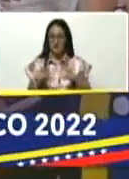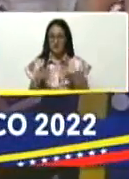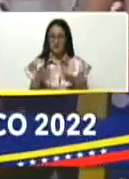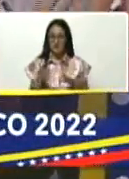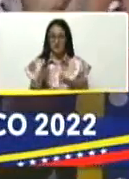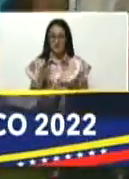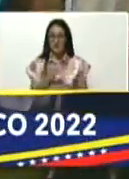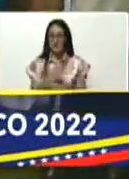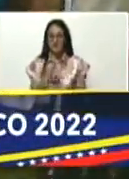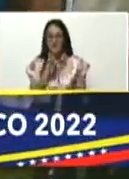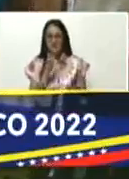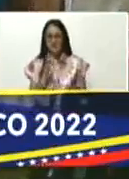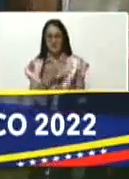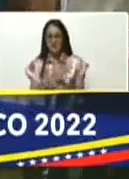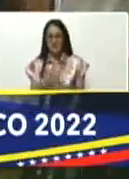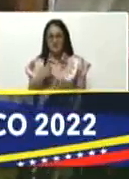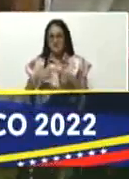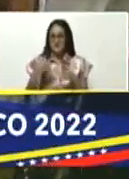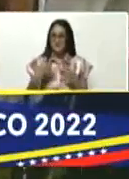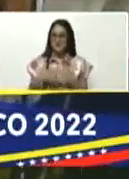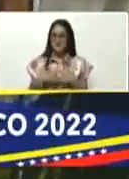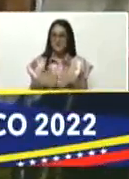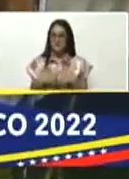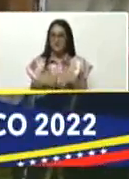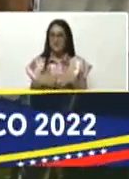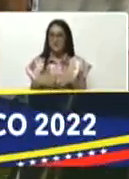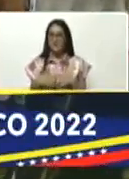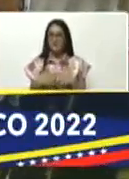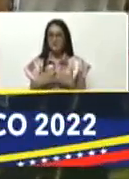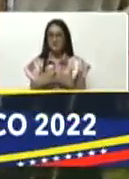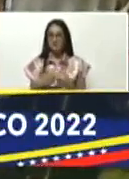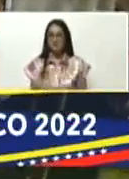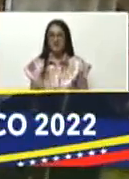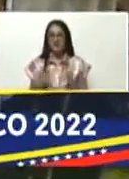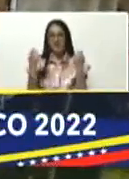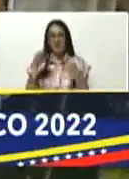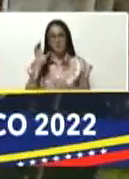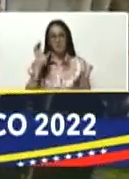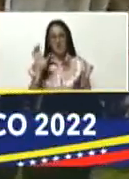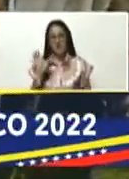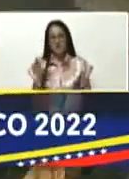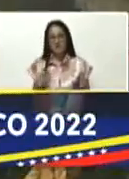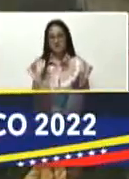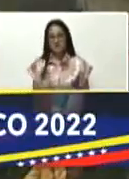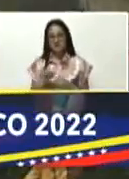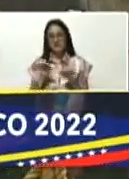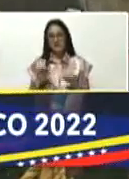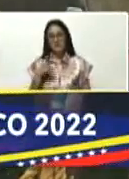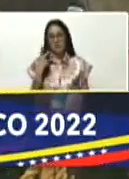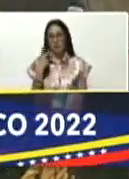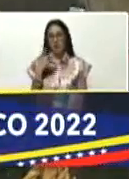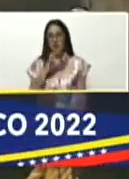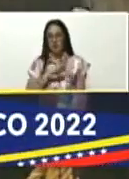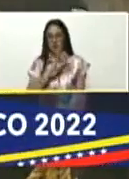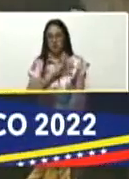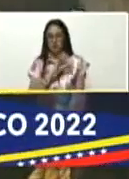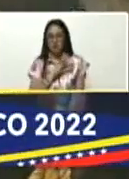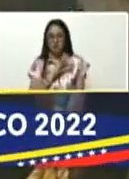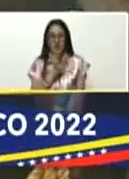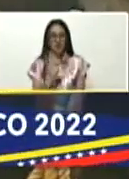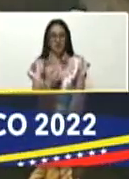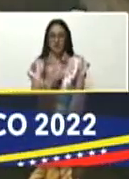a jugar como otros empresarios a hacer quebrar el país, a quebrar un sistema político social.